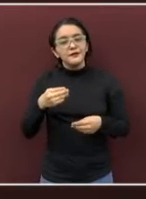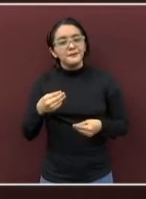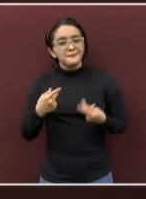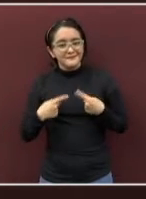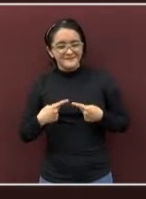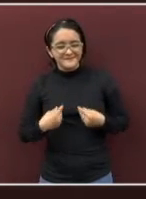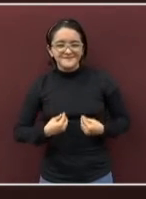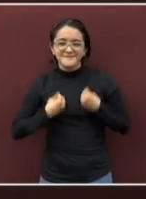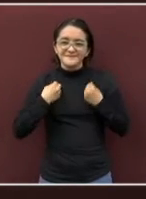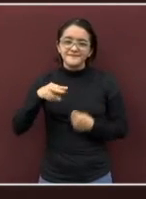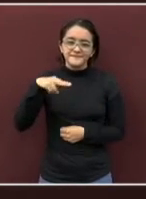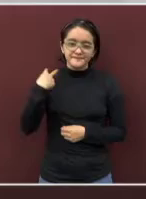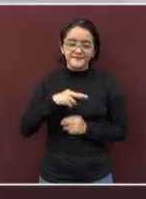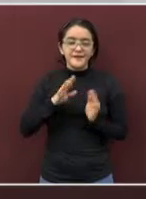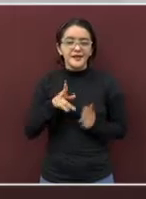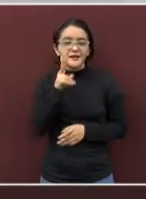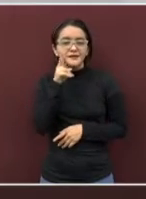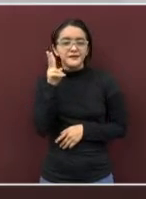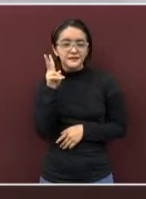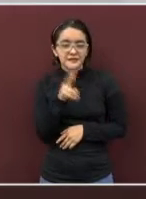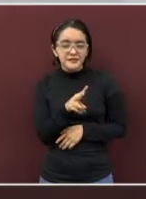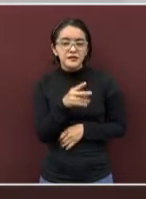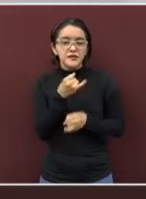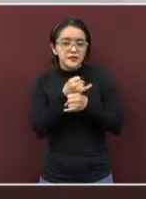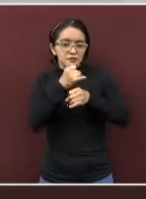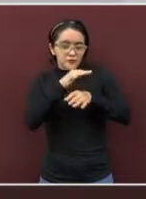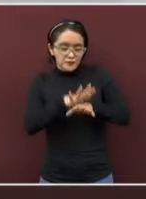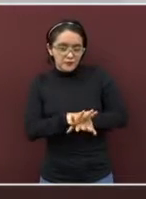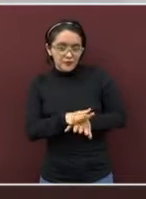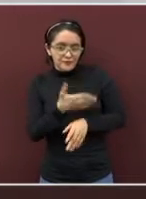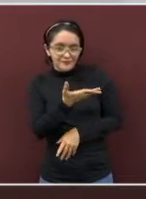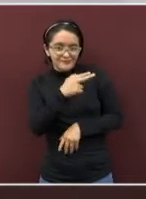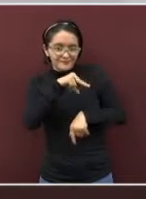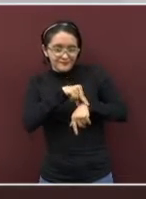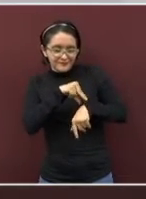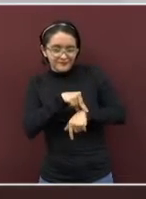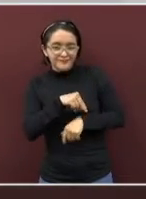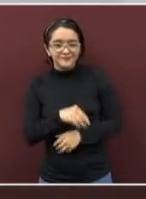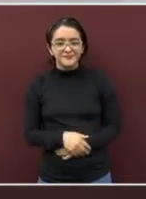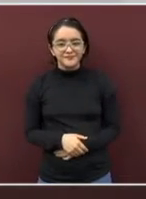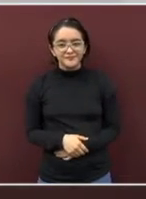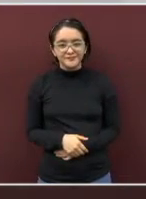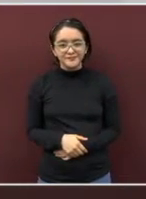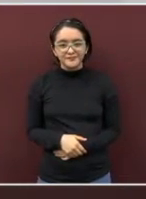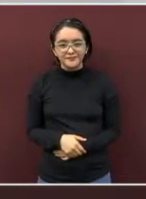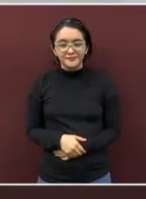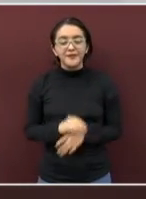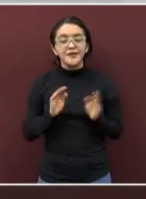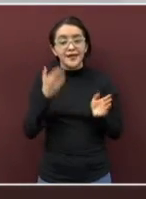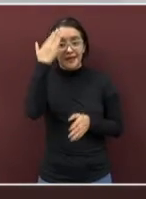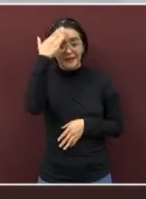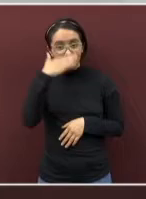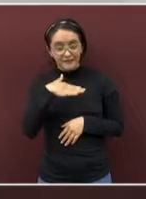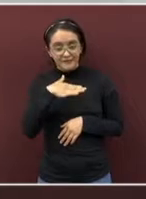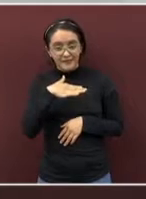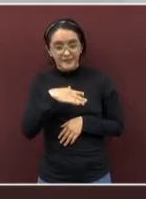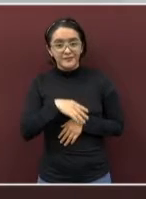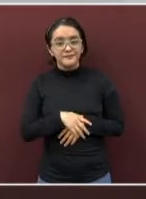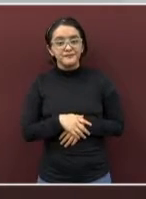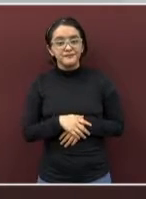ya escucharon ustedes la información del señor doctor beinstein como ustedes saben